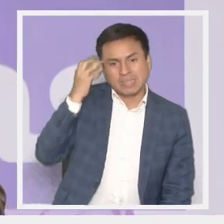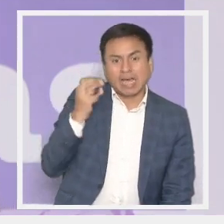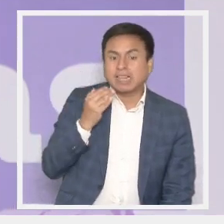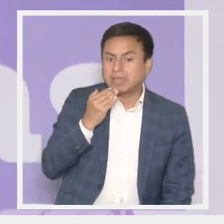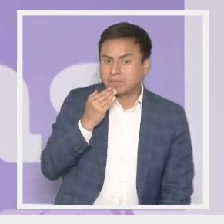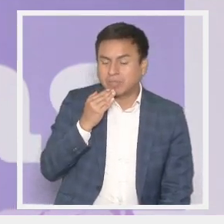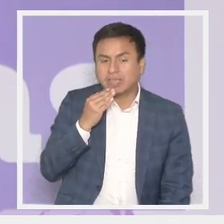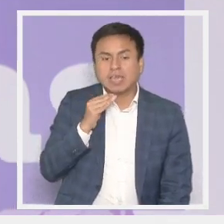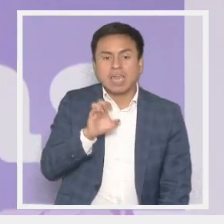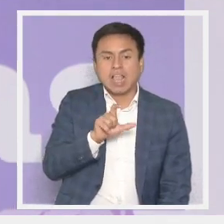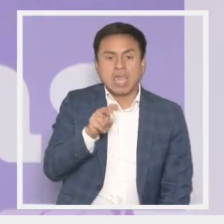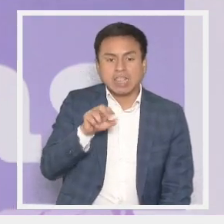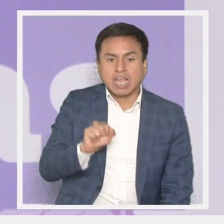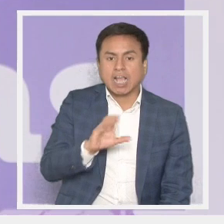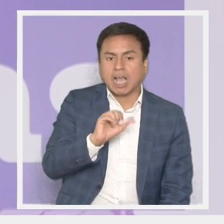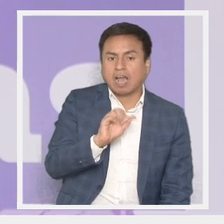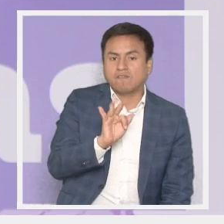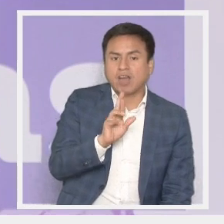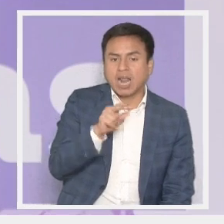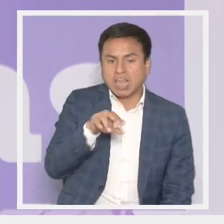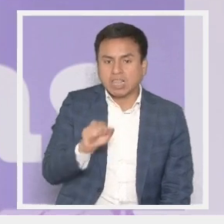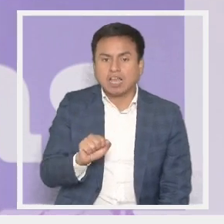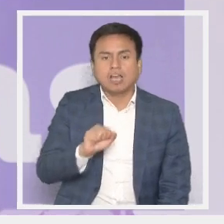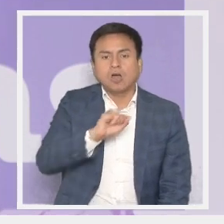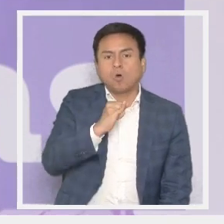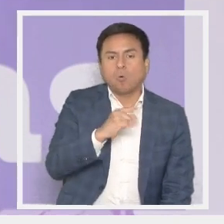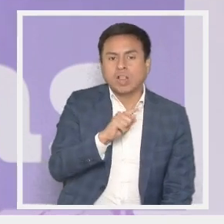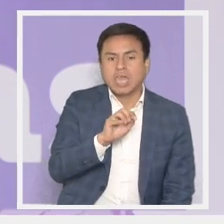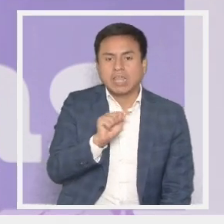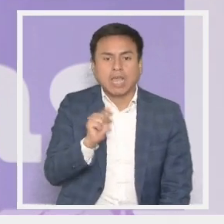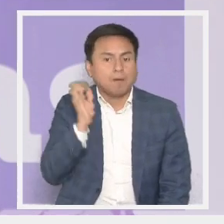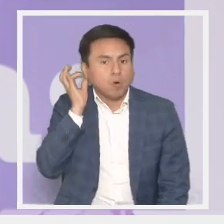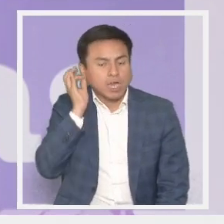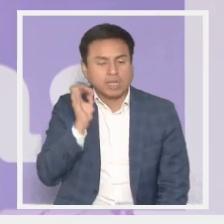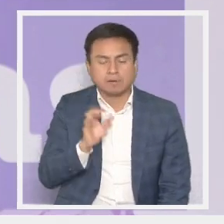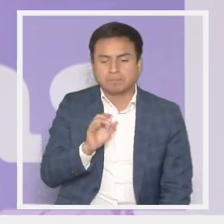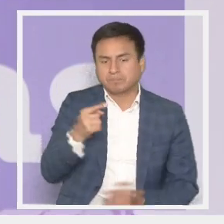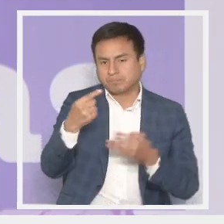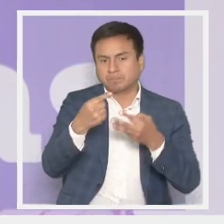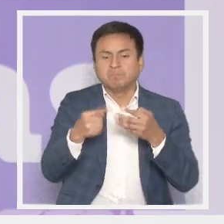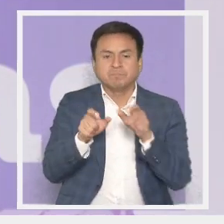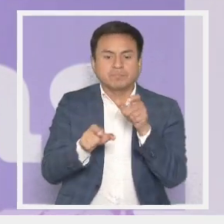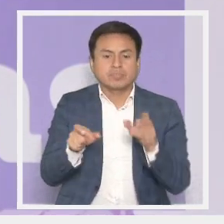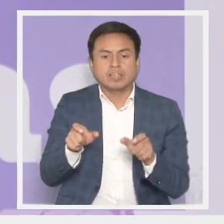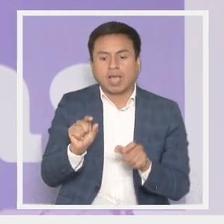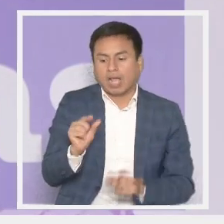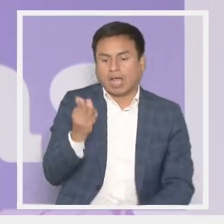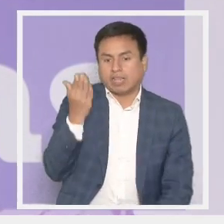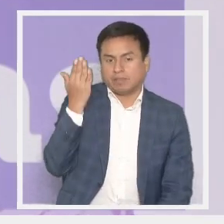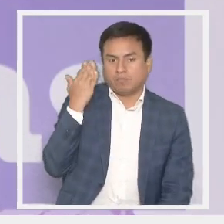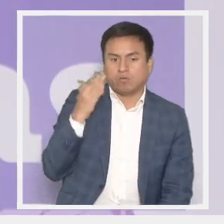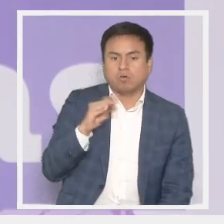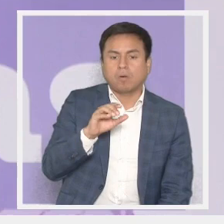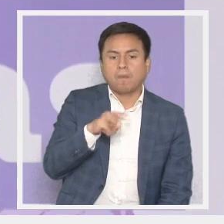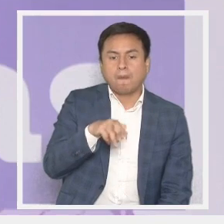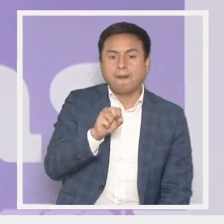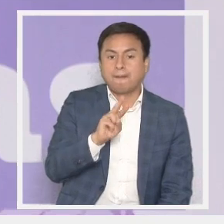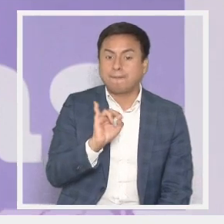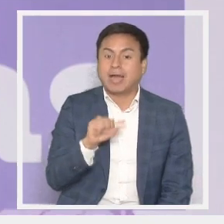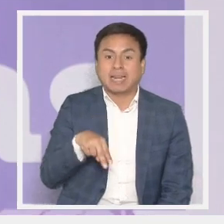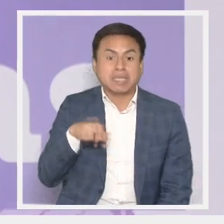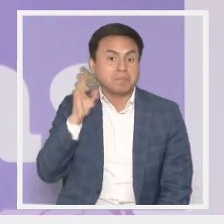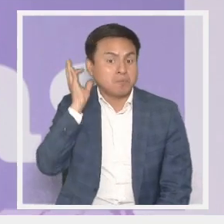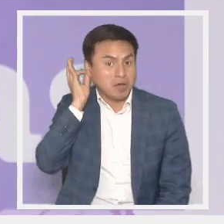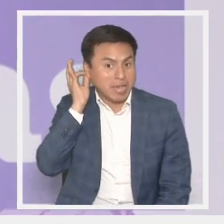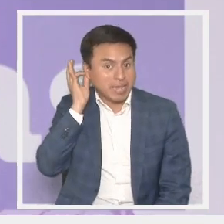cierto, en Elena Caffarena o en Julieta Kirkwood. Más recientemente, en Gladys Marín